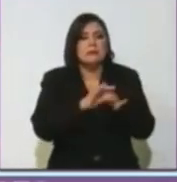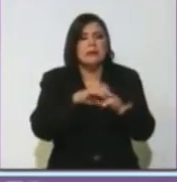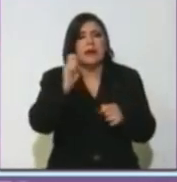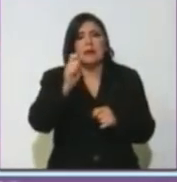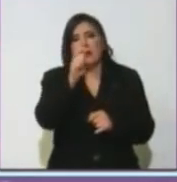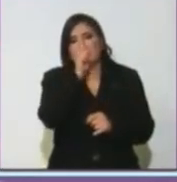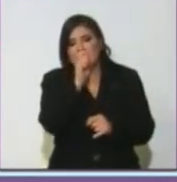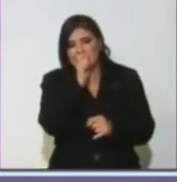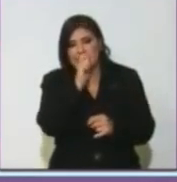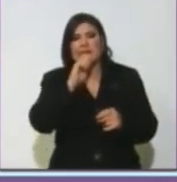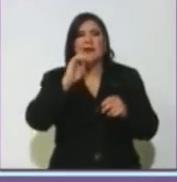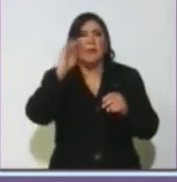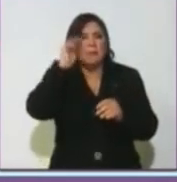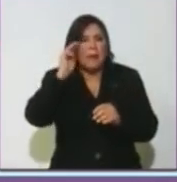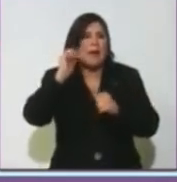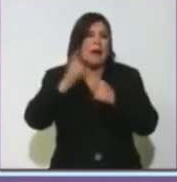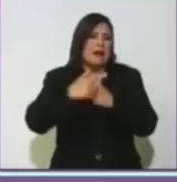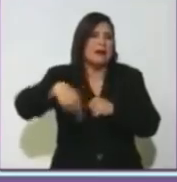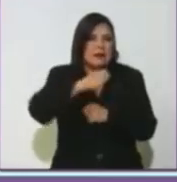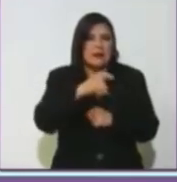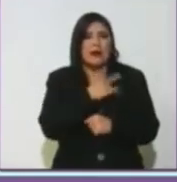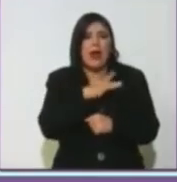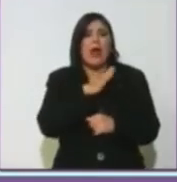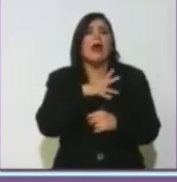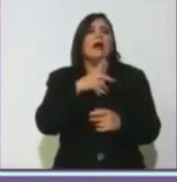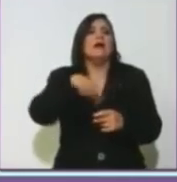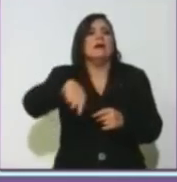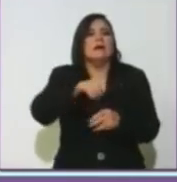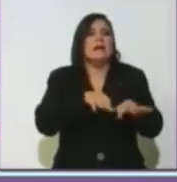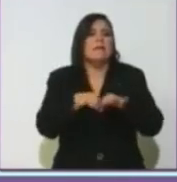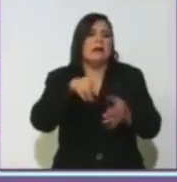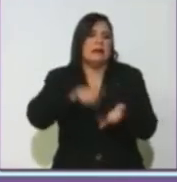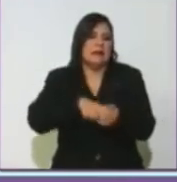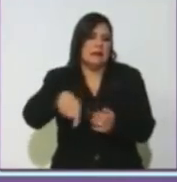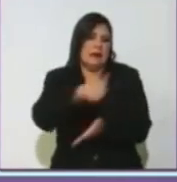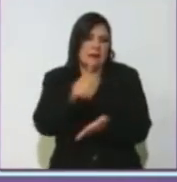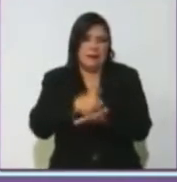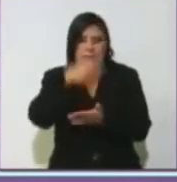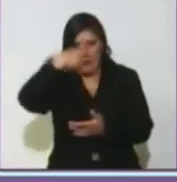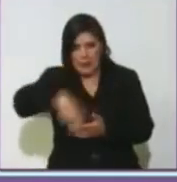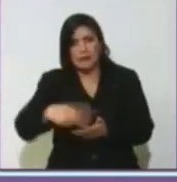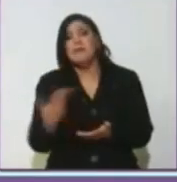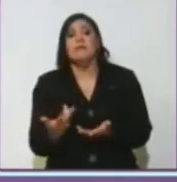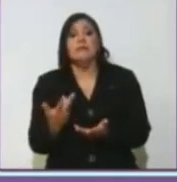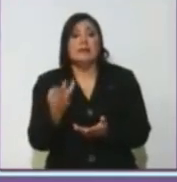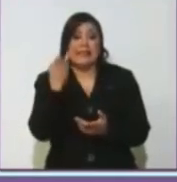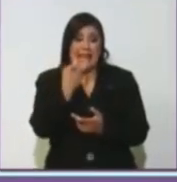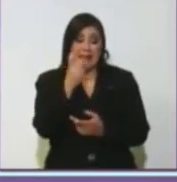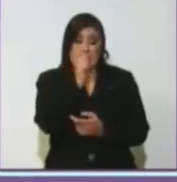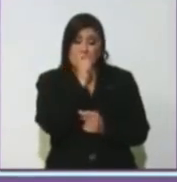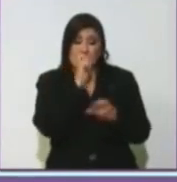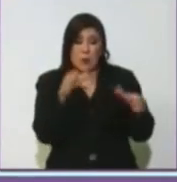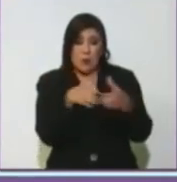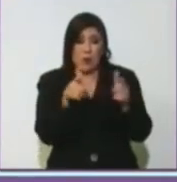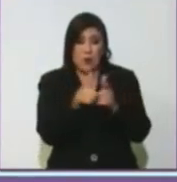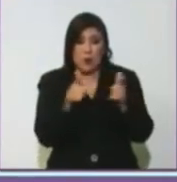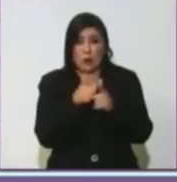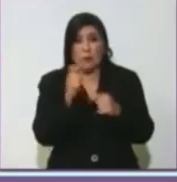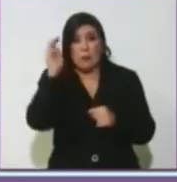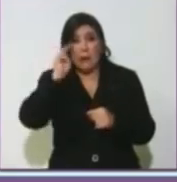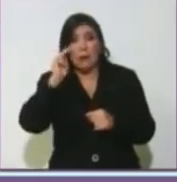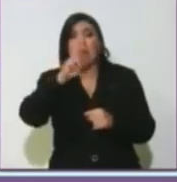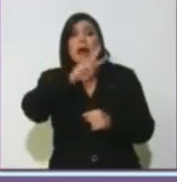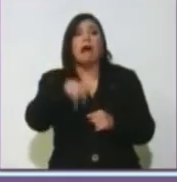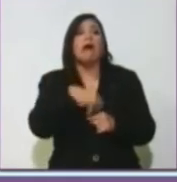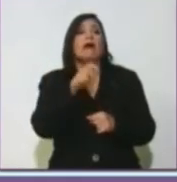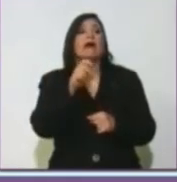cárteles que efectivamente están operando en la ciudad de mexico estos carteles están operando